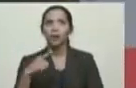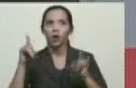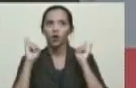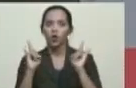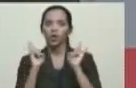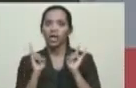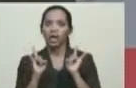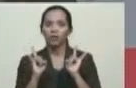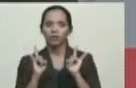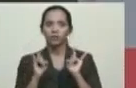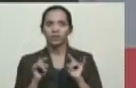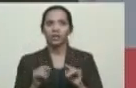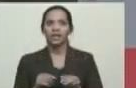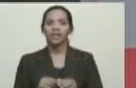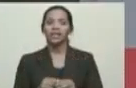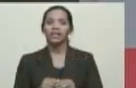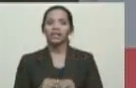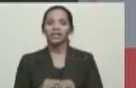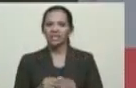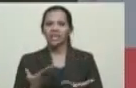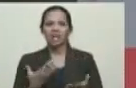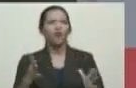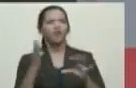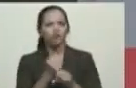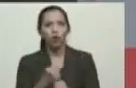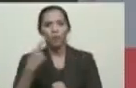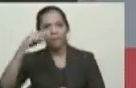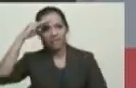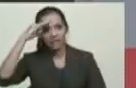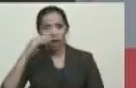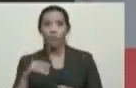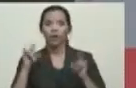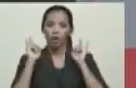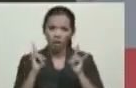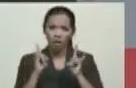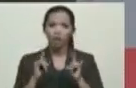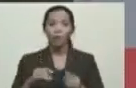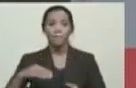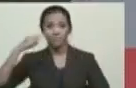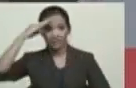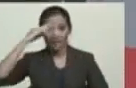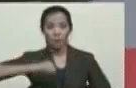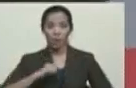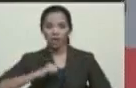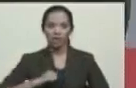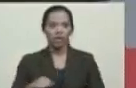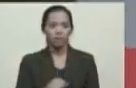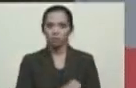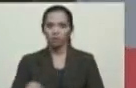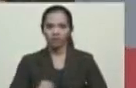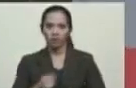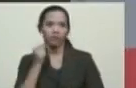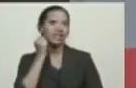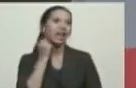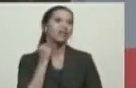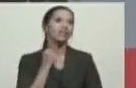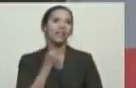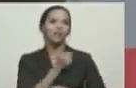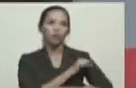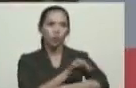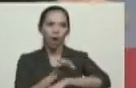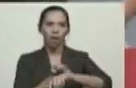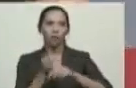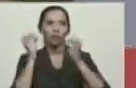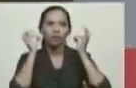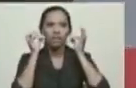rockeros que creyó en un militar en Venezuela, porque rockero con militar o policía, eso era imposible, y menos tatuado con zarcillo y todo lo demás. Y